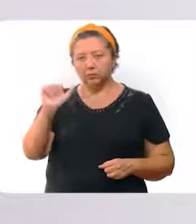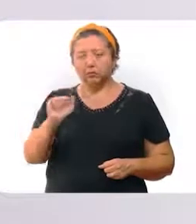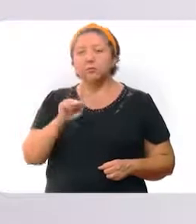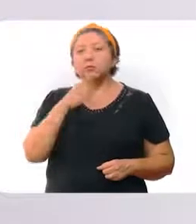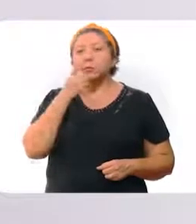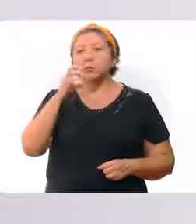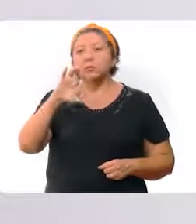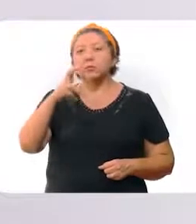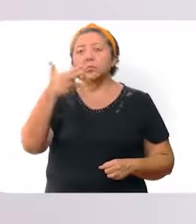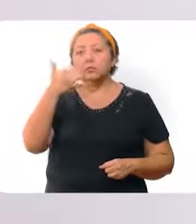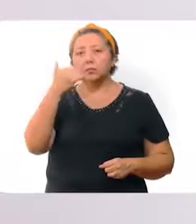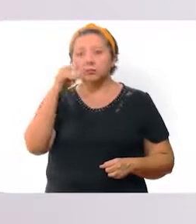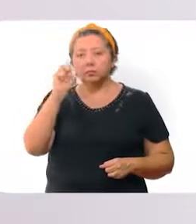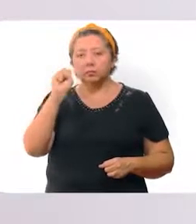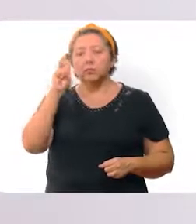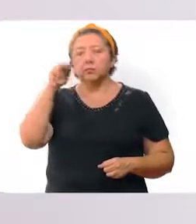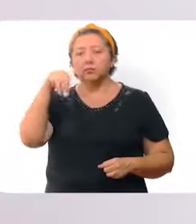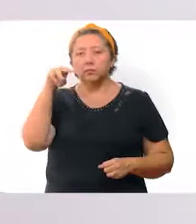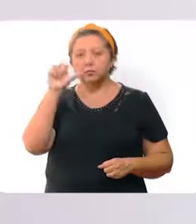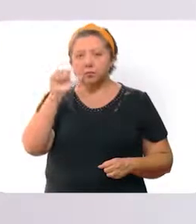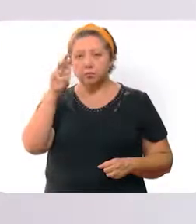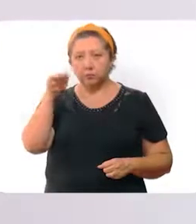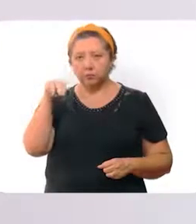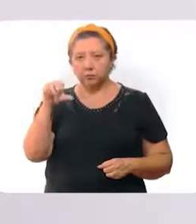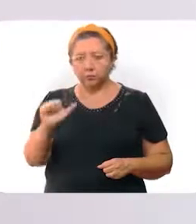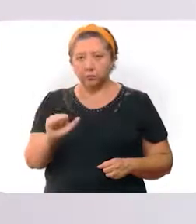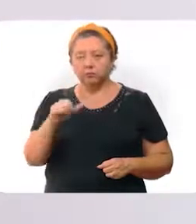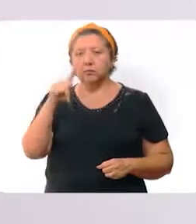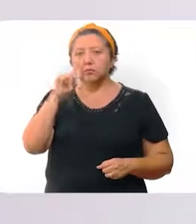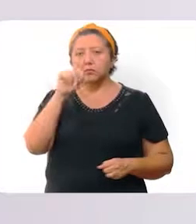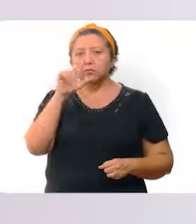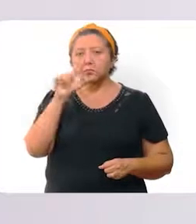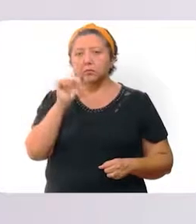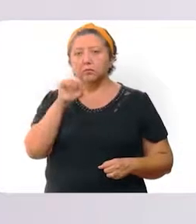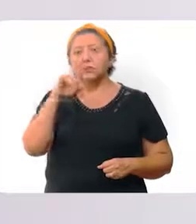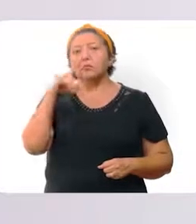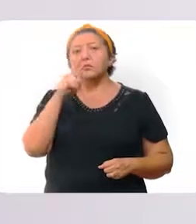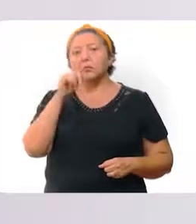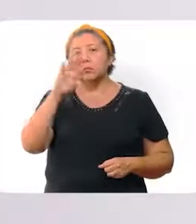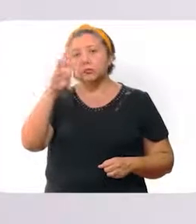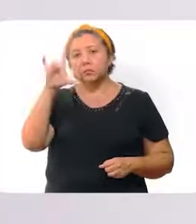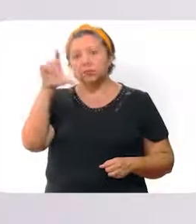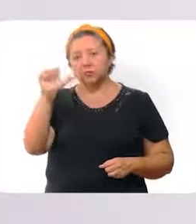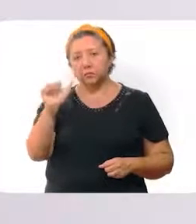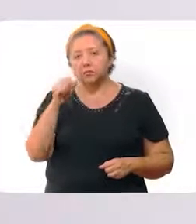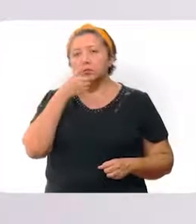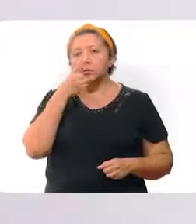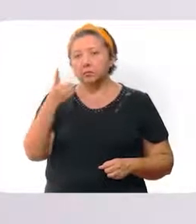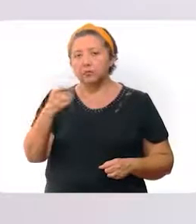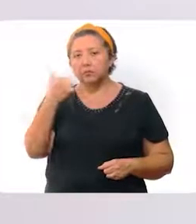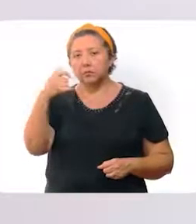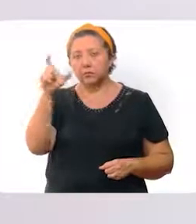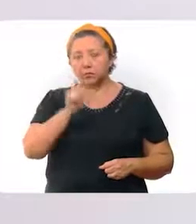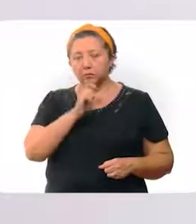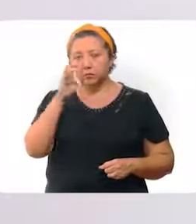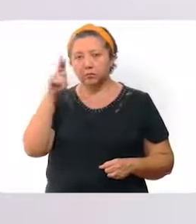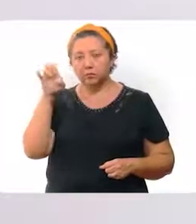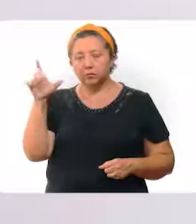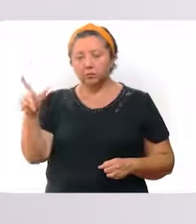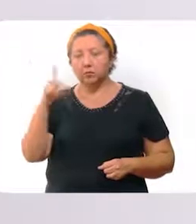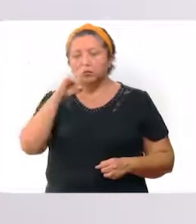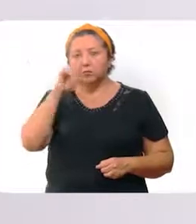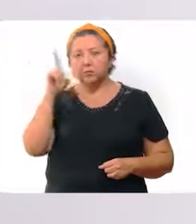Cantamayec, Chumayel, Mama, Mayapam, Chaxinquín, Tatsiu, Tixmehuac, Baca, Ixil, Mocochá, Yaxcucul,